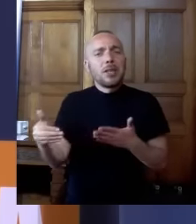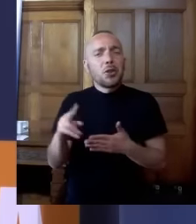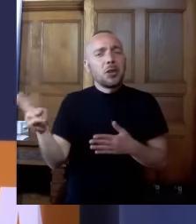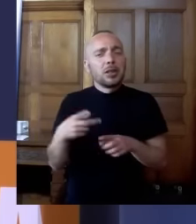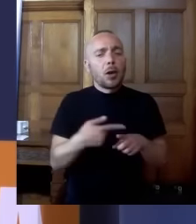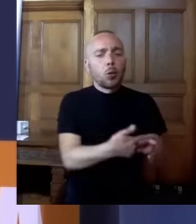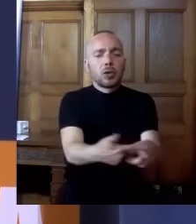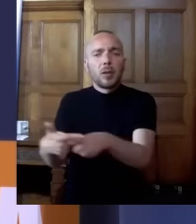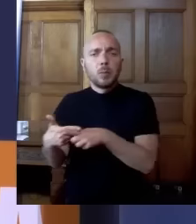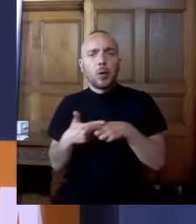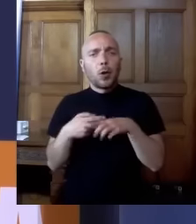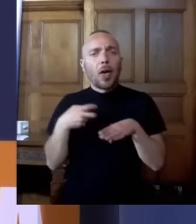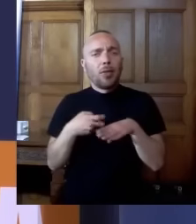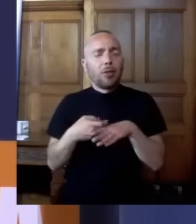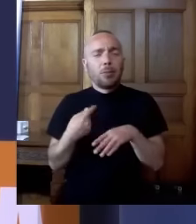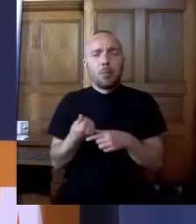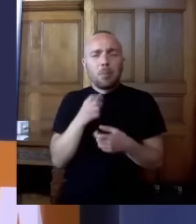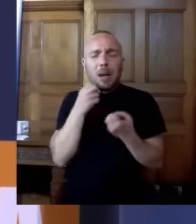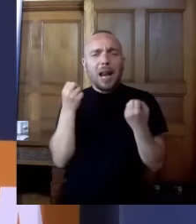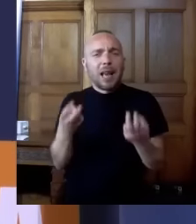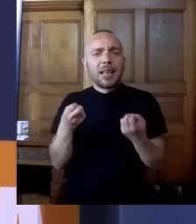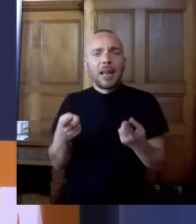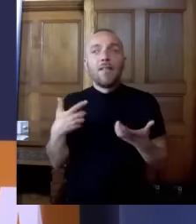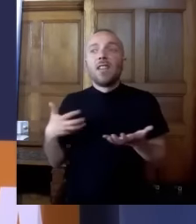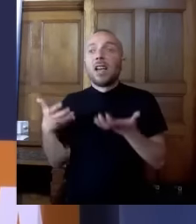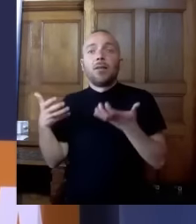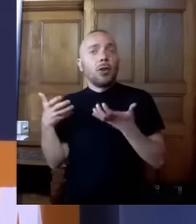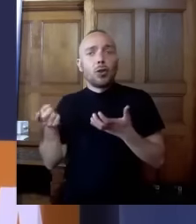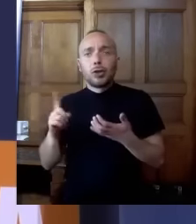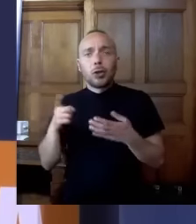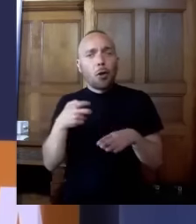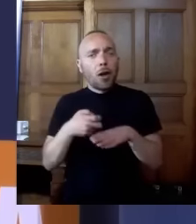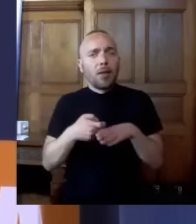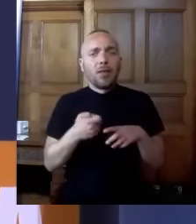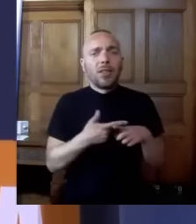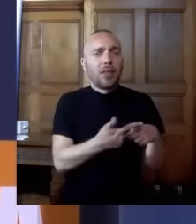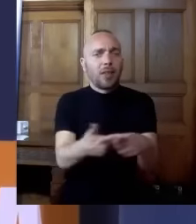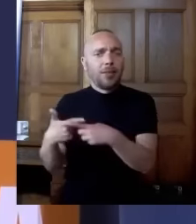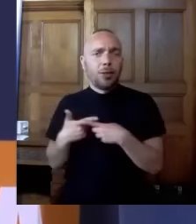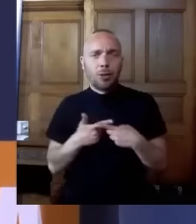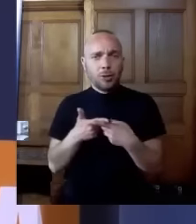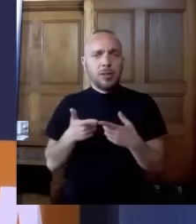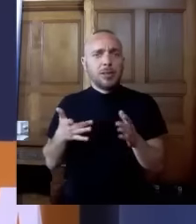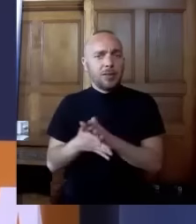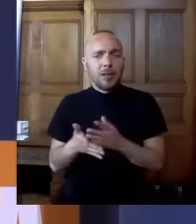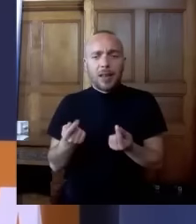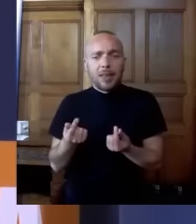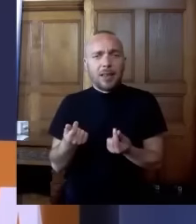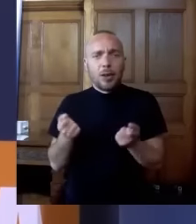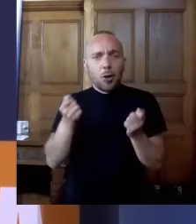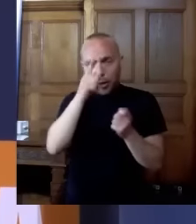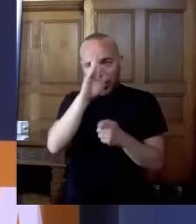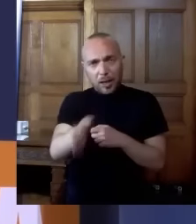dividendos ojo no en beneficios en dividendos porque los dividendos es dinero que va directamente a los bolsillos de los